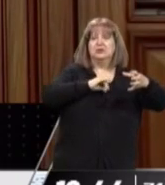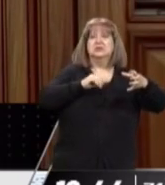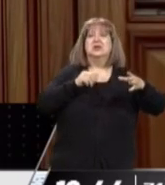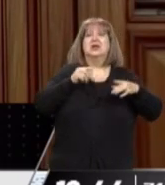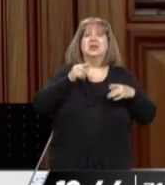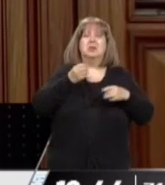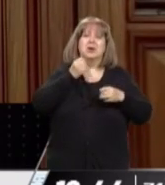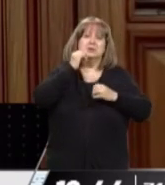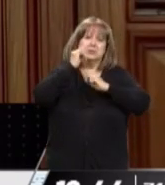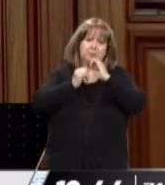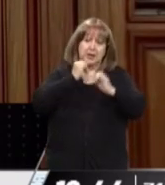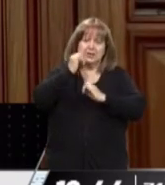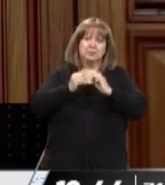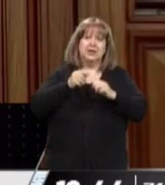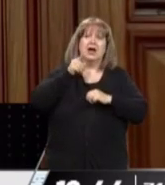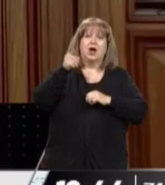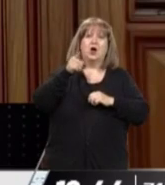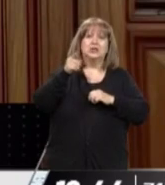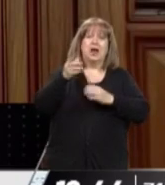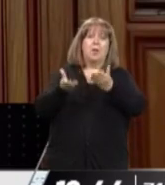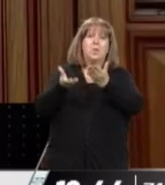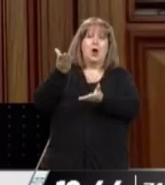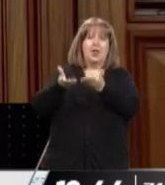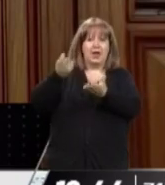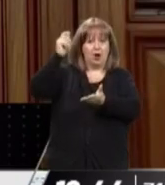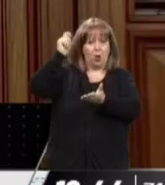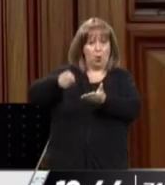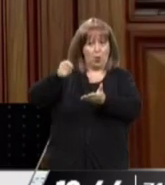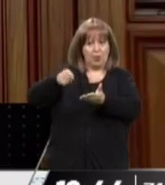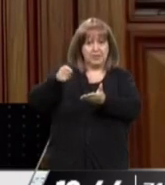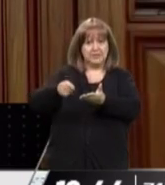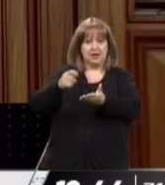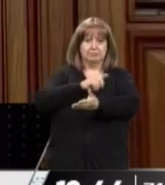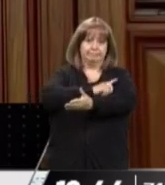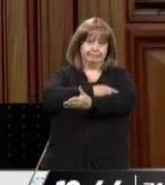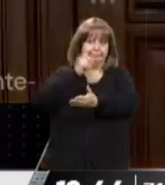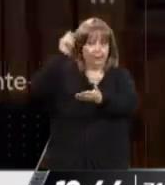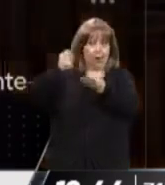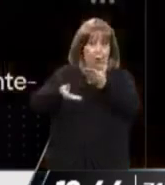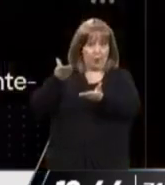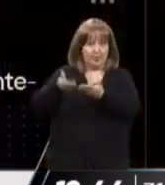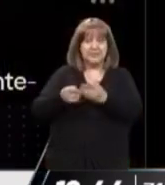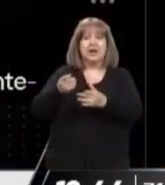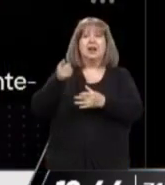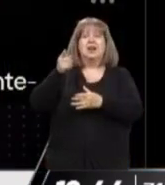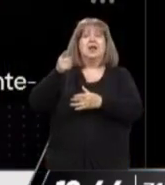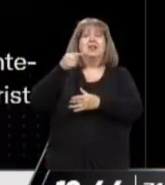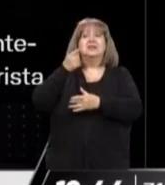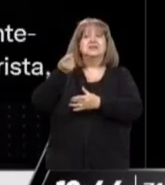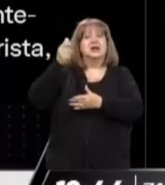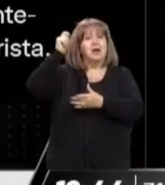Poder Judicial y la decisión del juez Sergio Ramos de archivar una